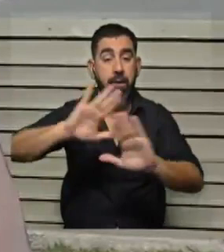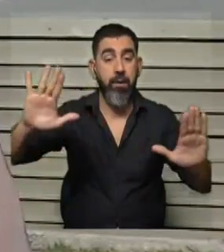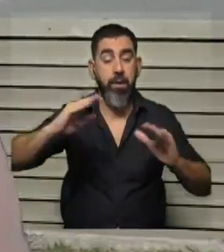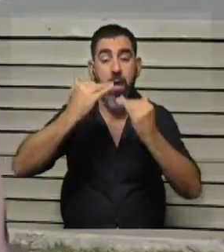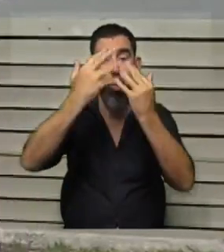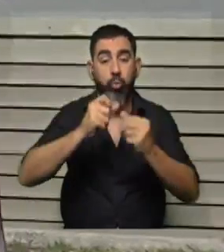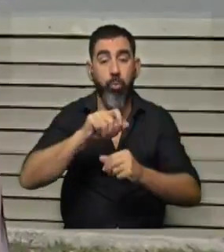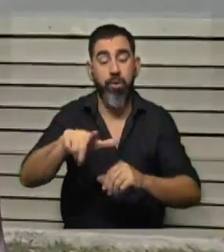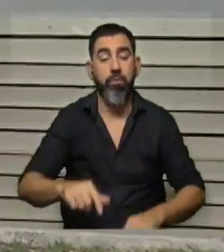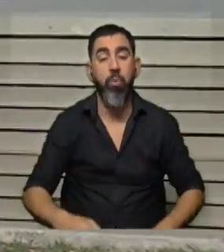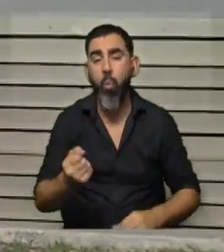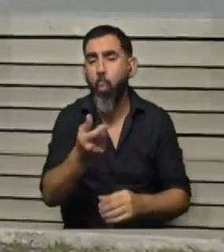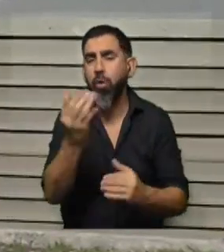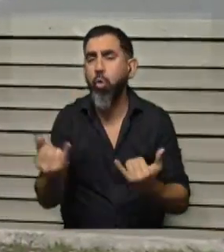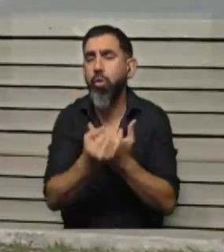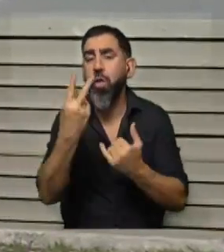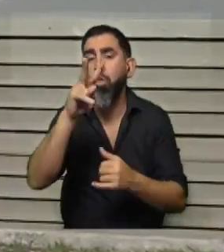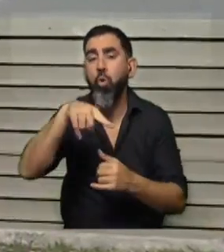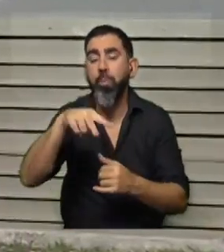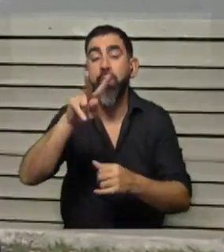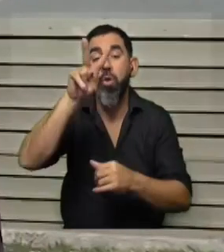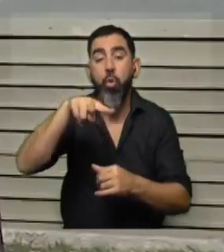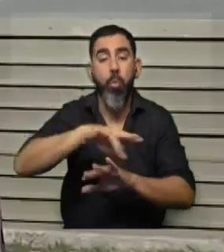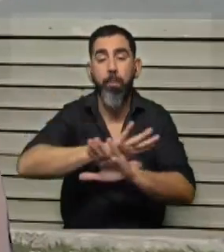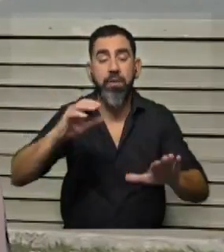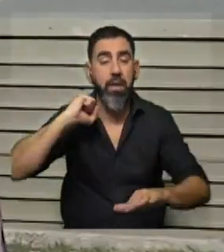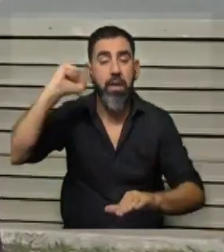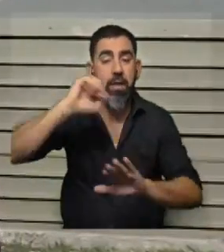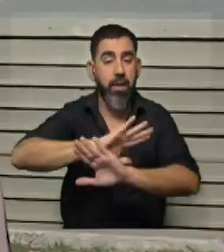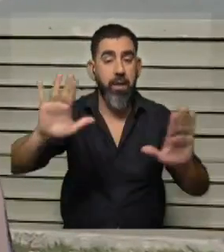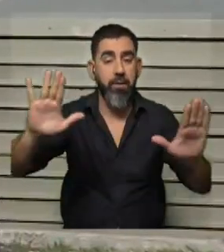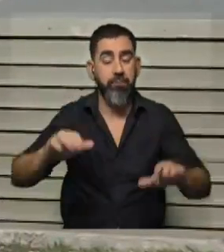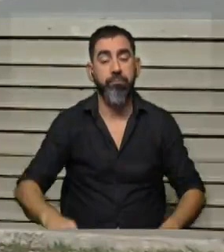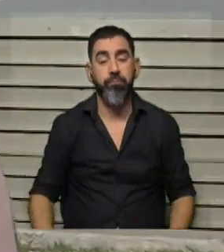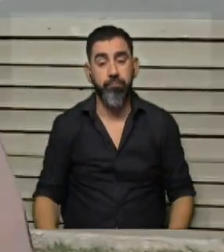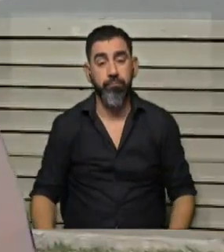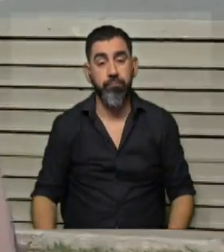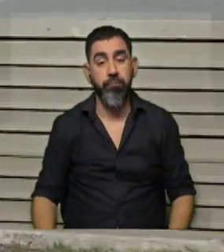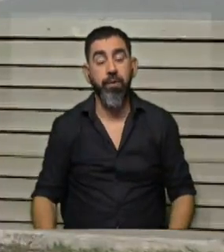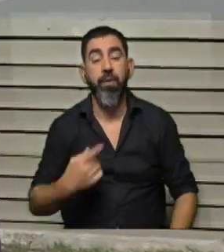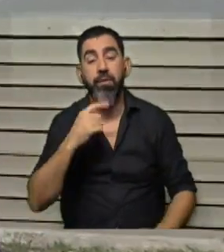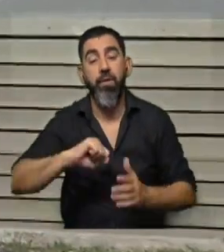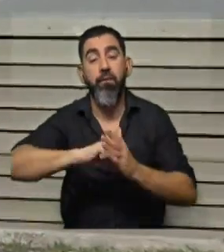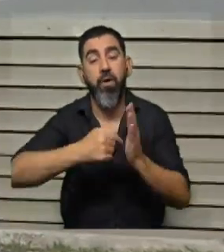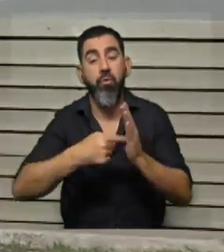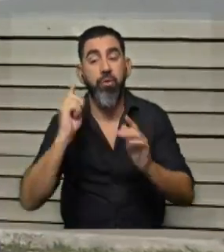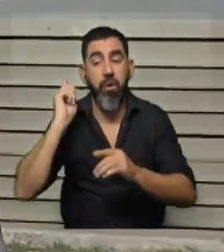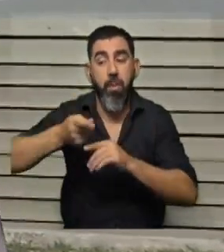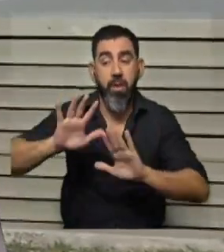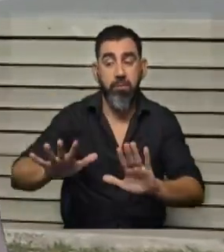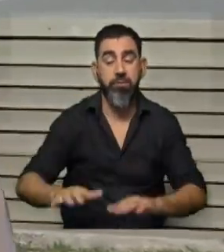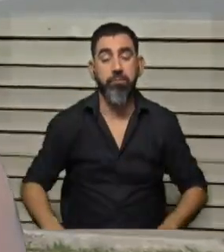automáticamente Cuántos días dos meses dijiste dos meses no más te mandan al clering automáticamente porque dice que el Banco Central se lo